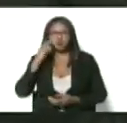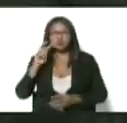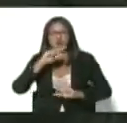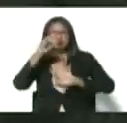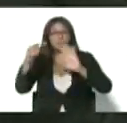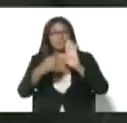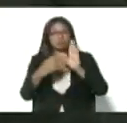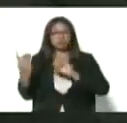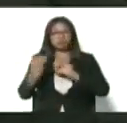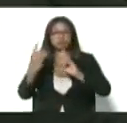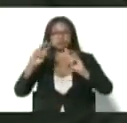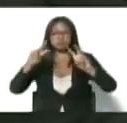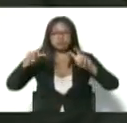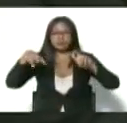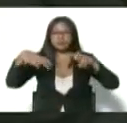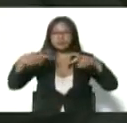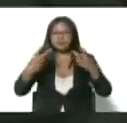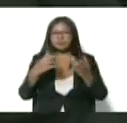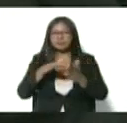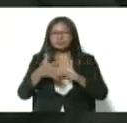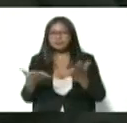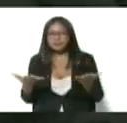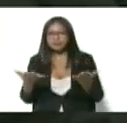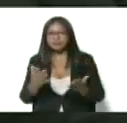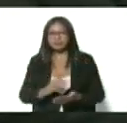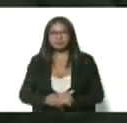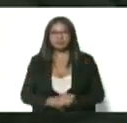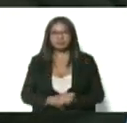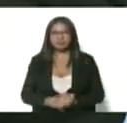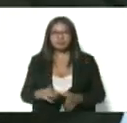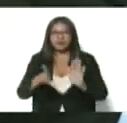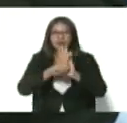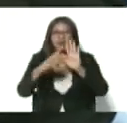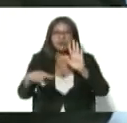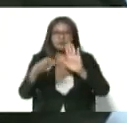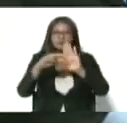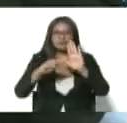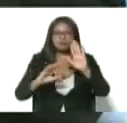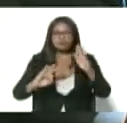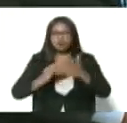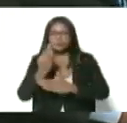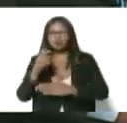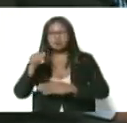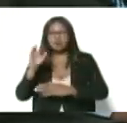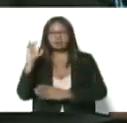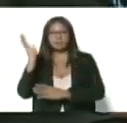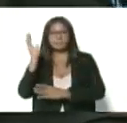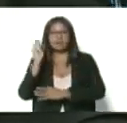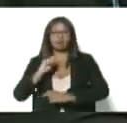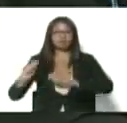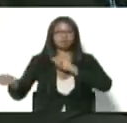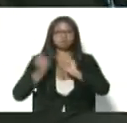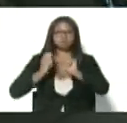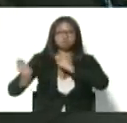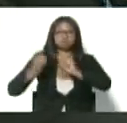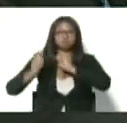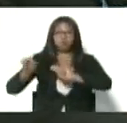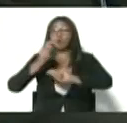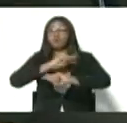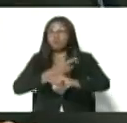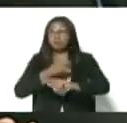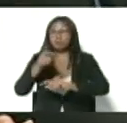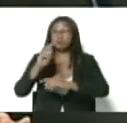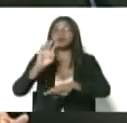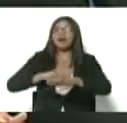debate de reforma de la ley del reglamento de funcionamiento de la asamblea y se dieron duro para eso un